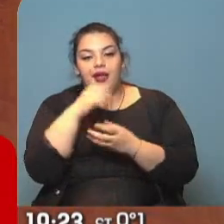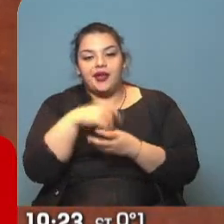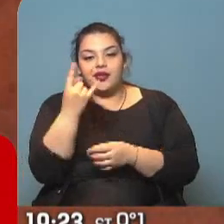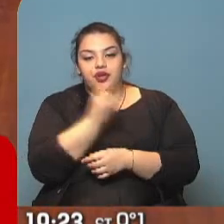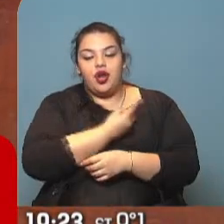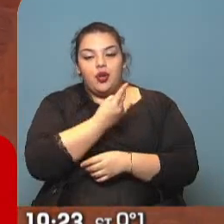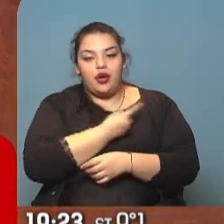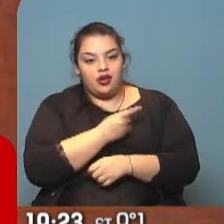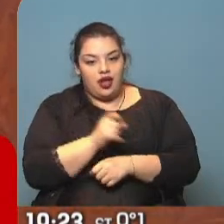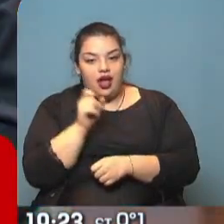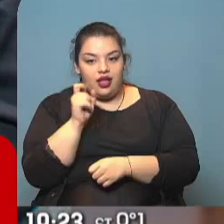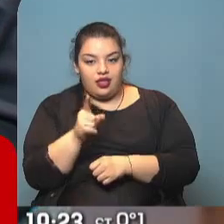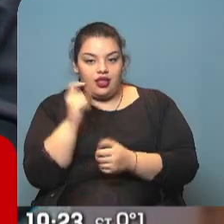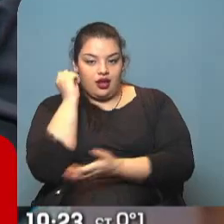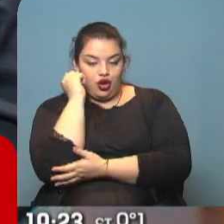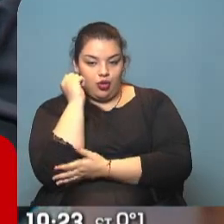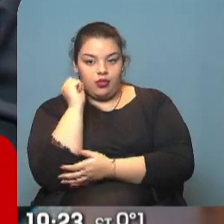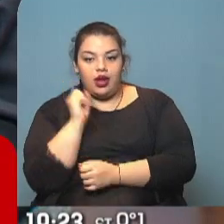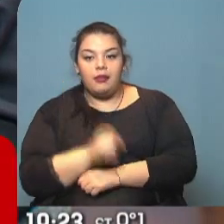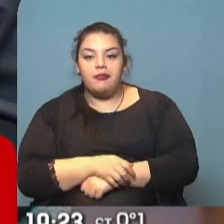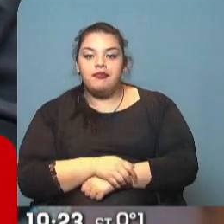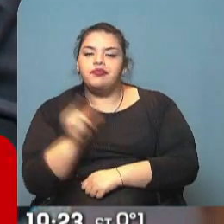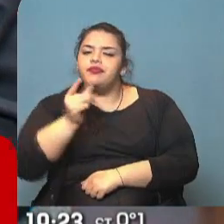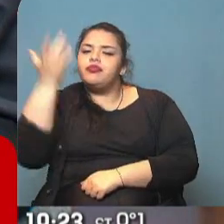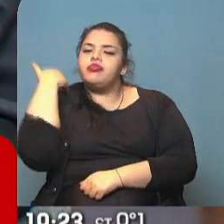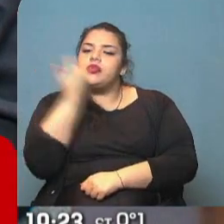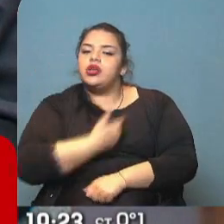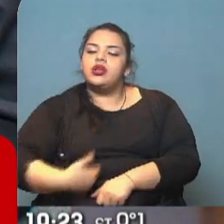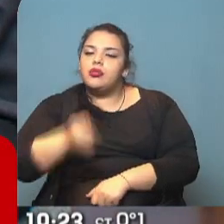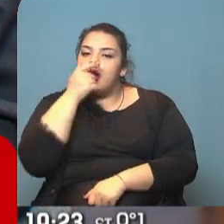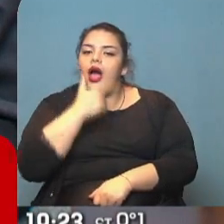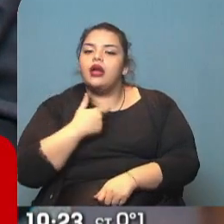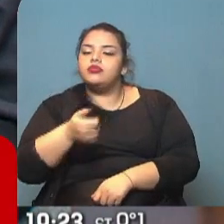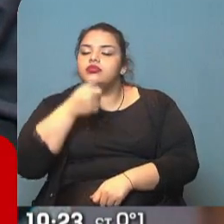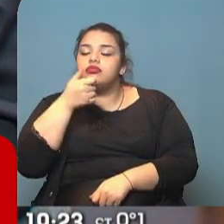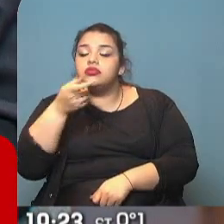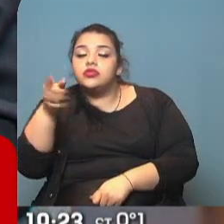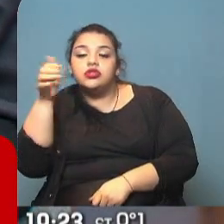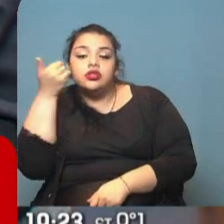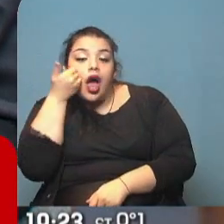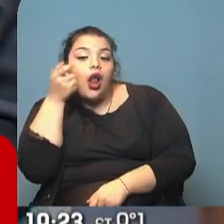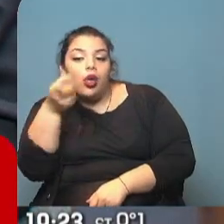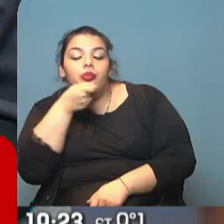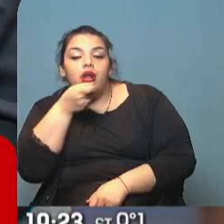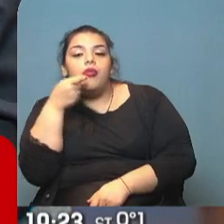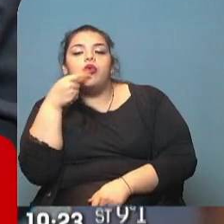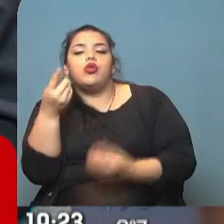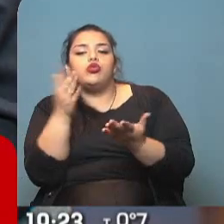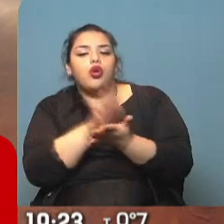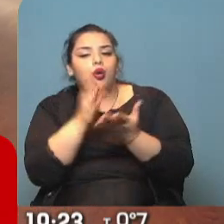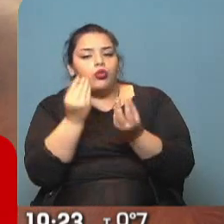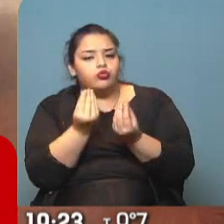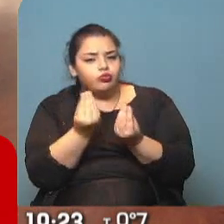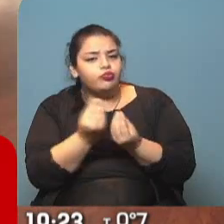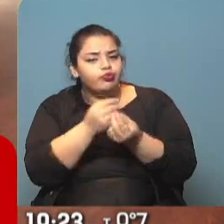bienvenido. ¿Qué tal? Buenas noches. Hace un rato el presidente Macri fue a saludar a los periodistas en su día y le preguntaron de varios temas. Sobre el acuerdo dijo va a